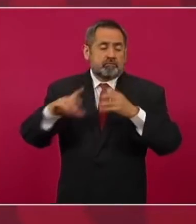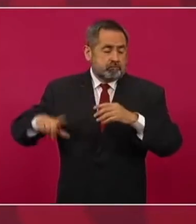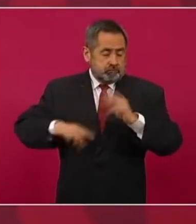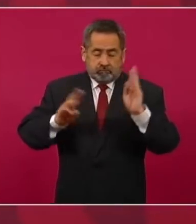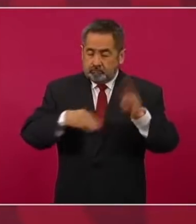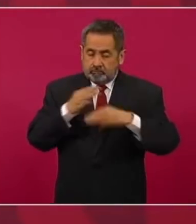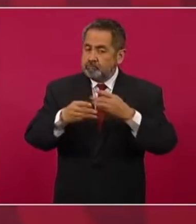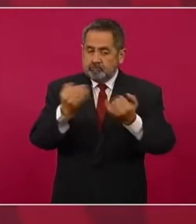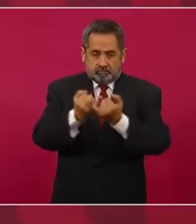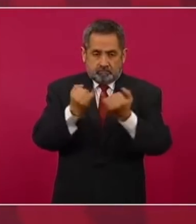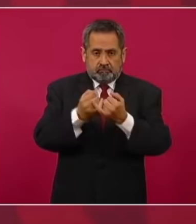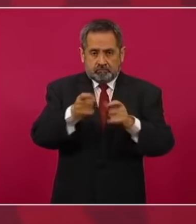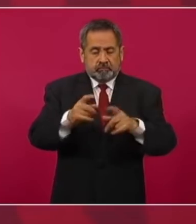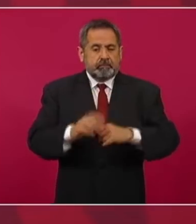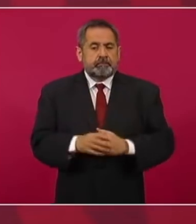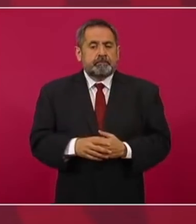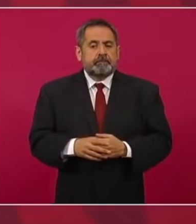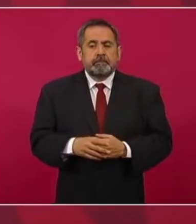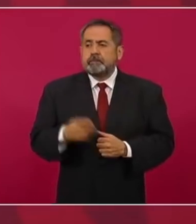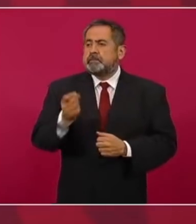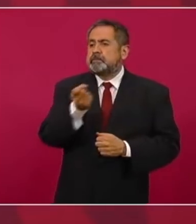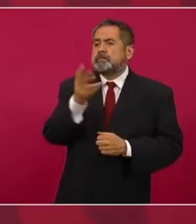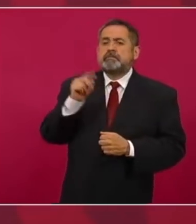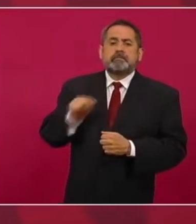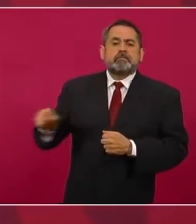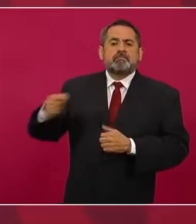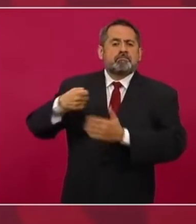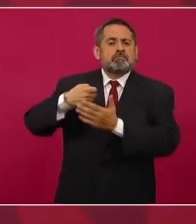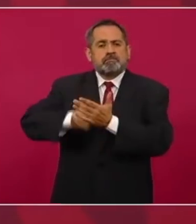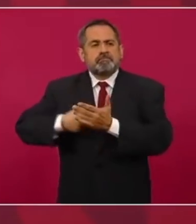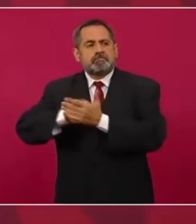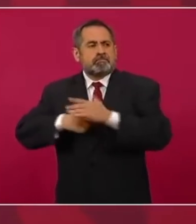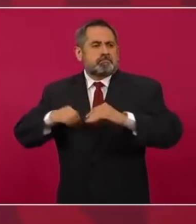y los movimientos